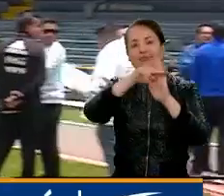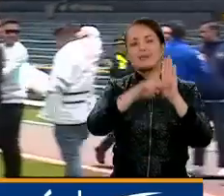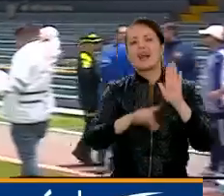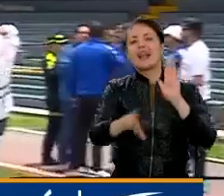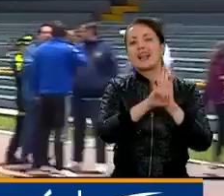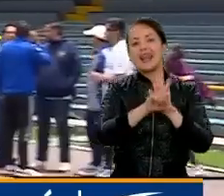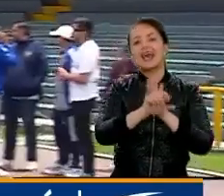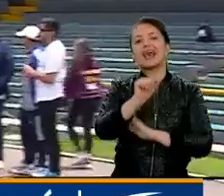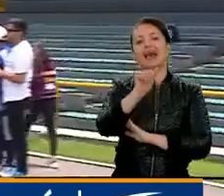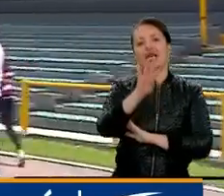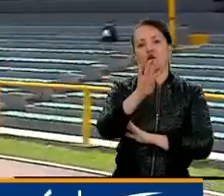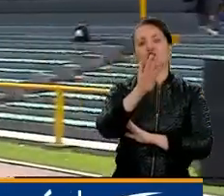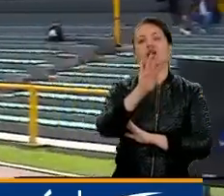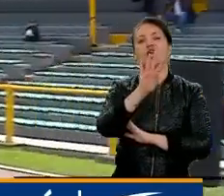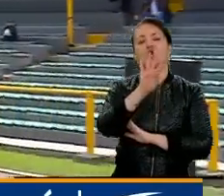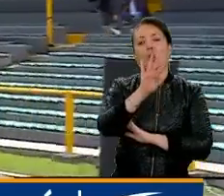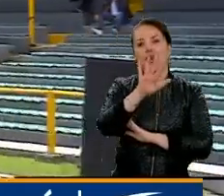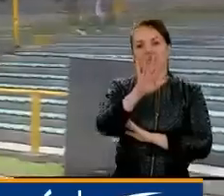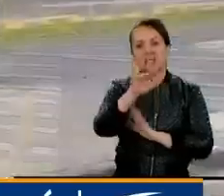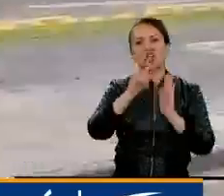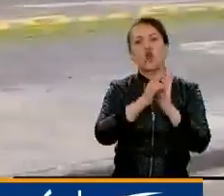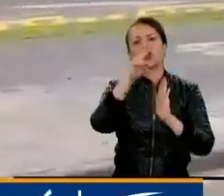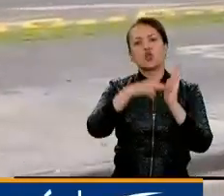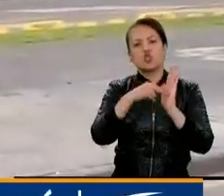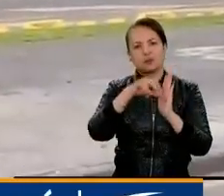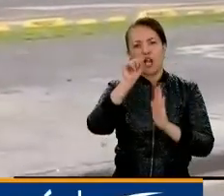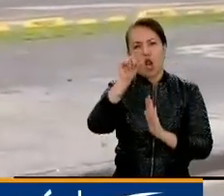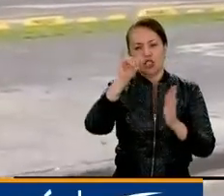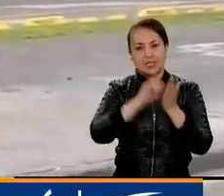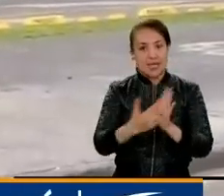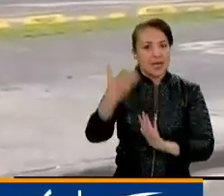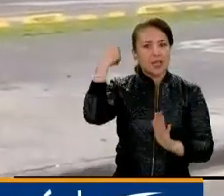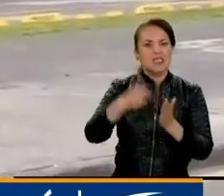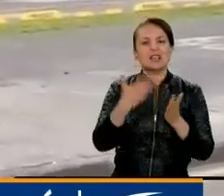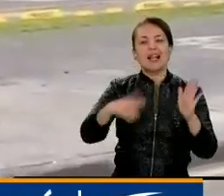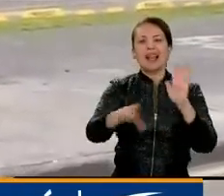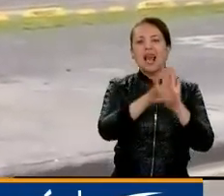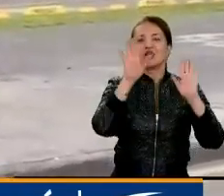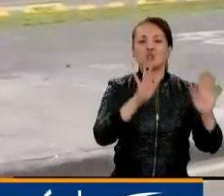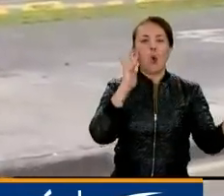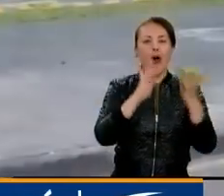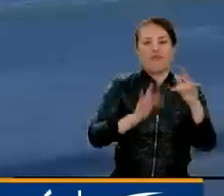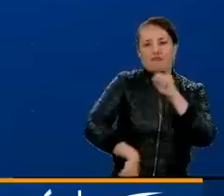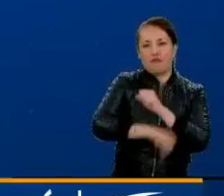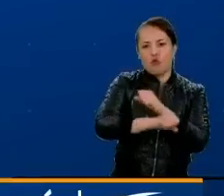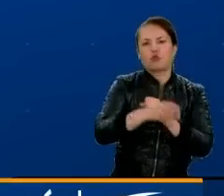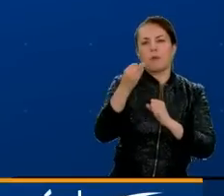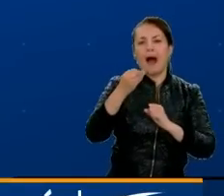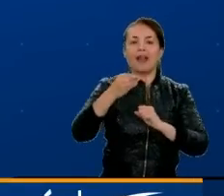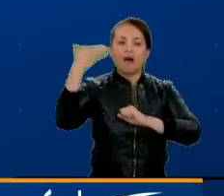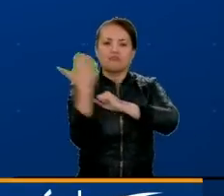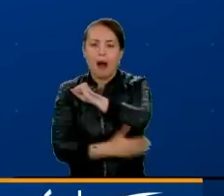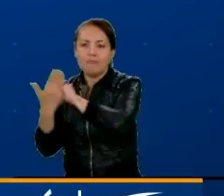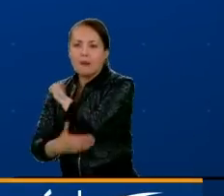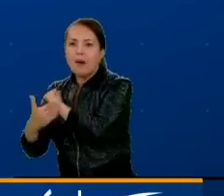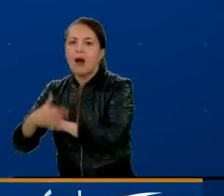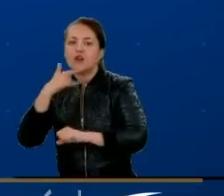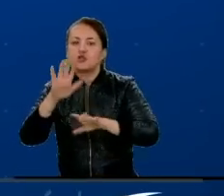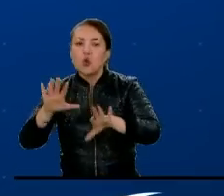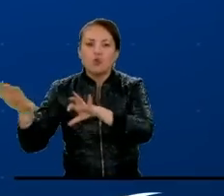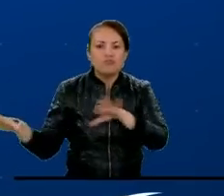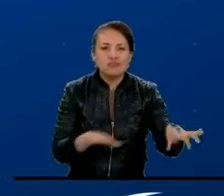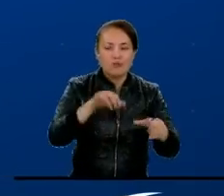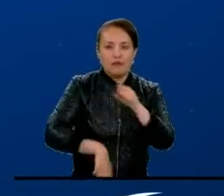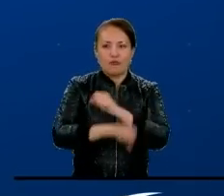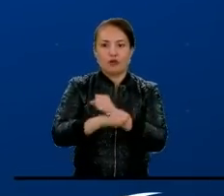1445 de 2011 o Ley del Fútbol, que contempla drásticas sanciones para algunas conductas puntuales así. Ingreso o posesión de arma blanca,